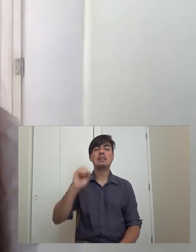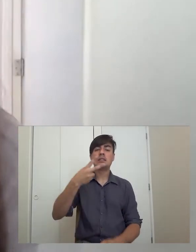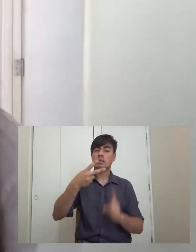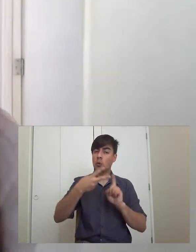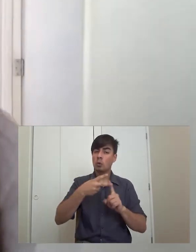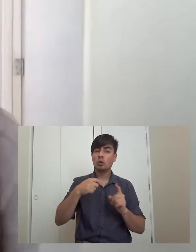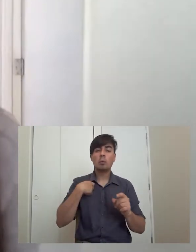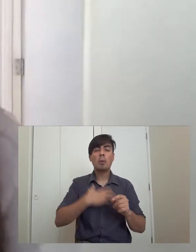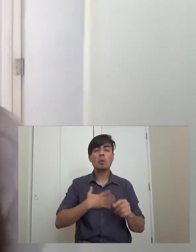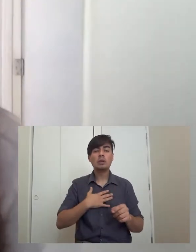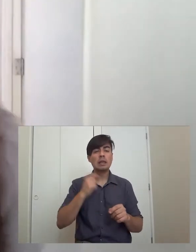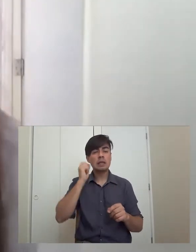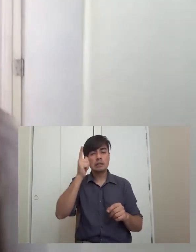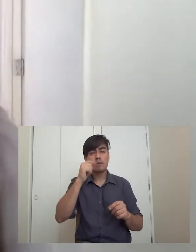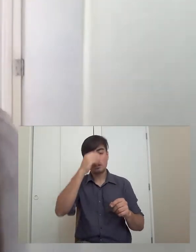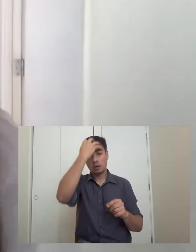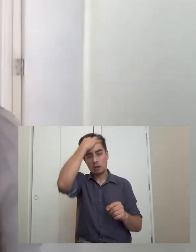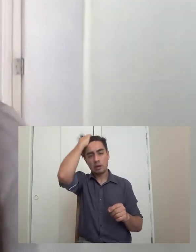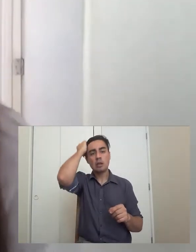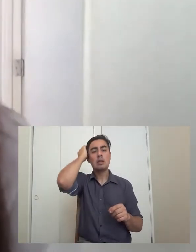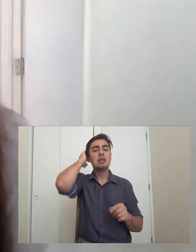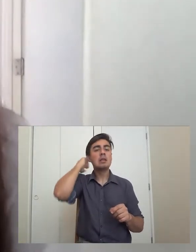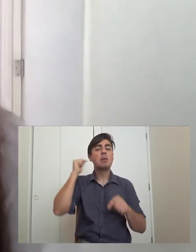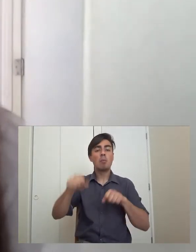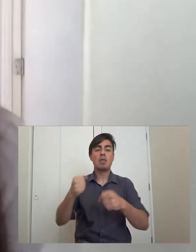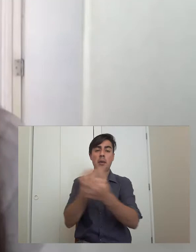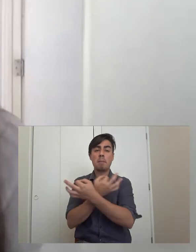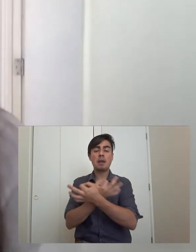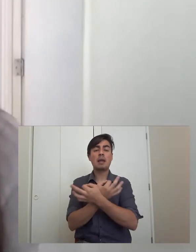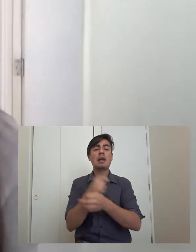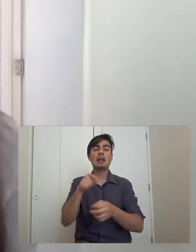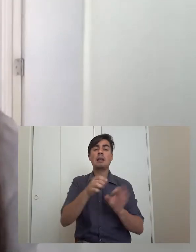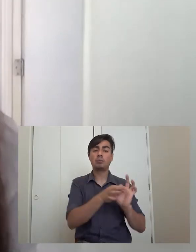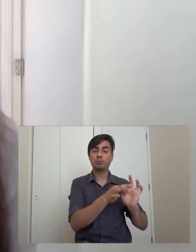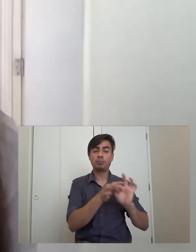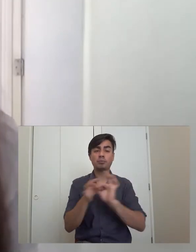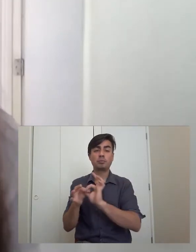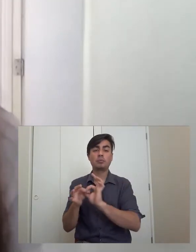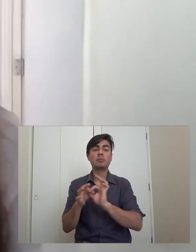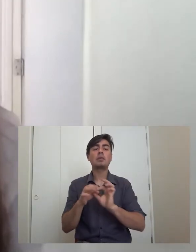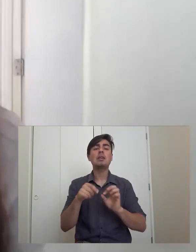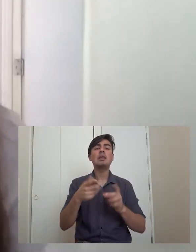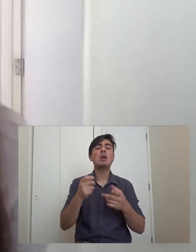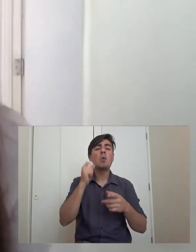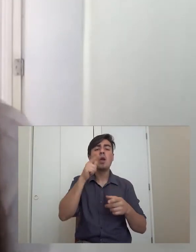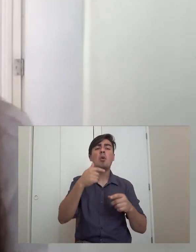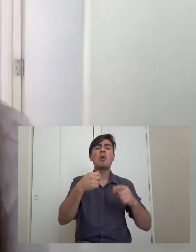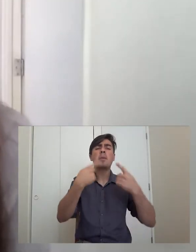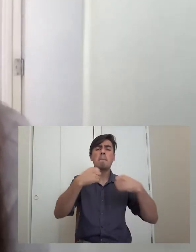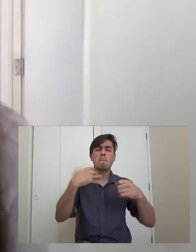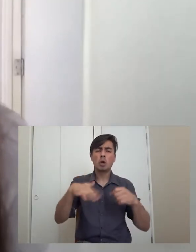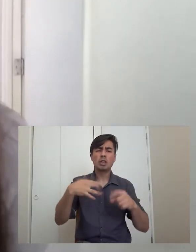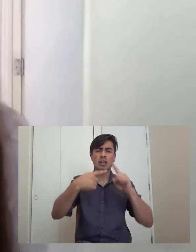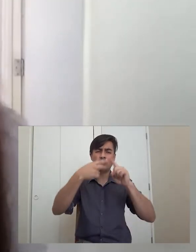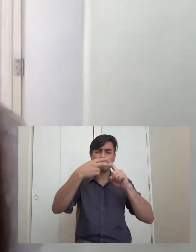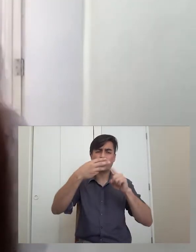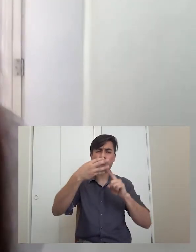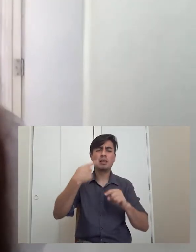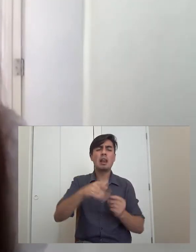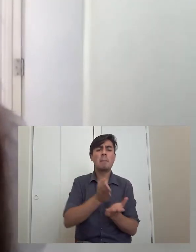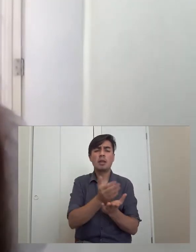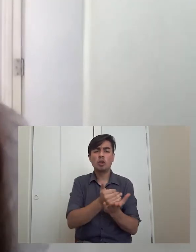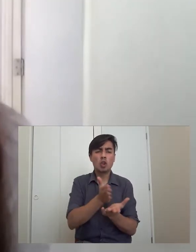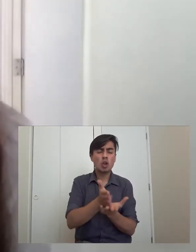en particular. Y un segundo aspecto que me gustaría que nos pudiese compartir Anita, tiene relación con estos pilares